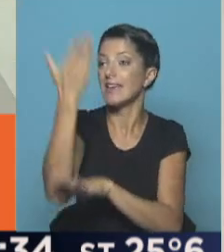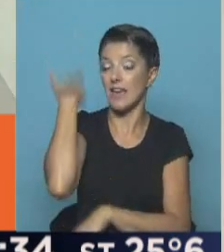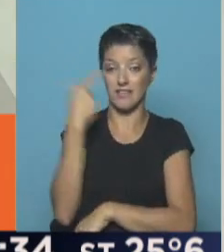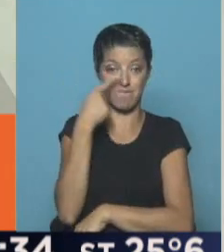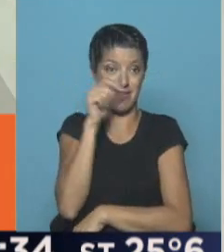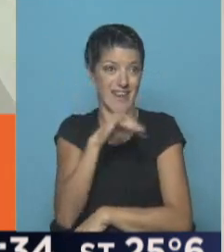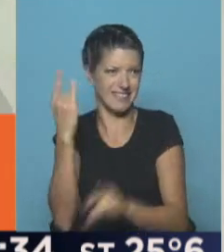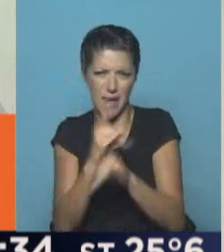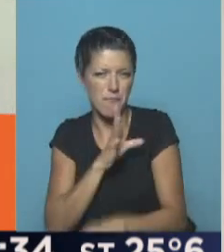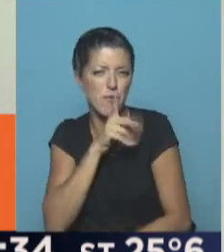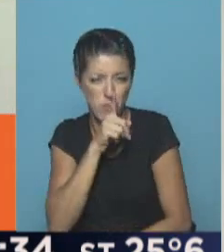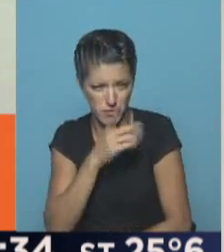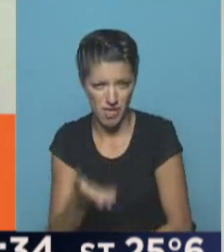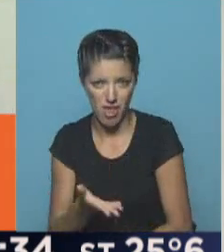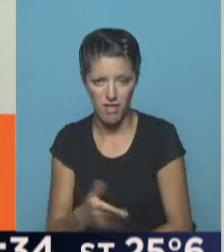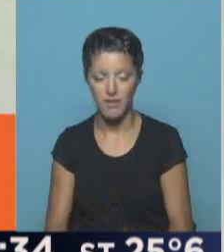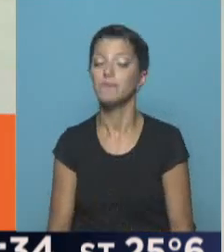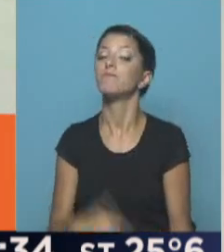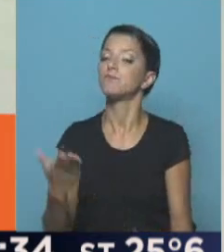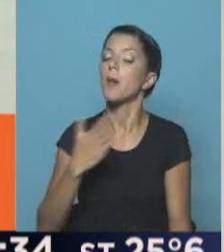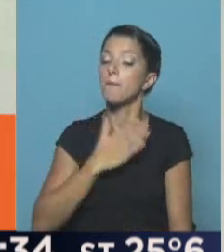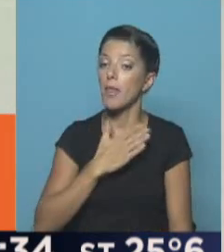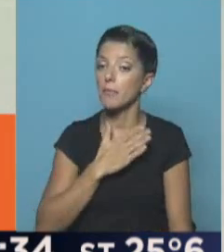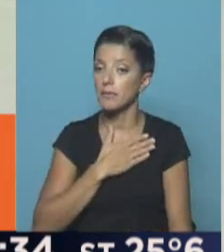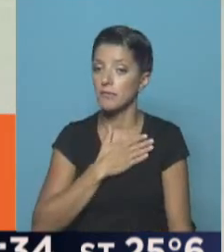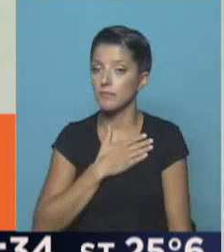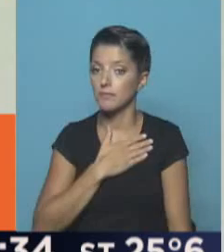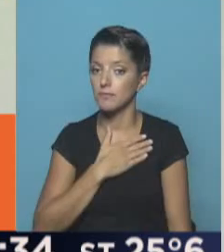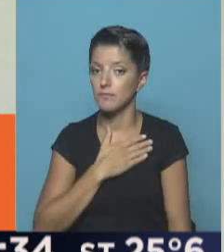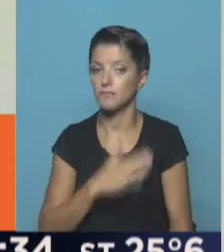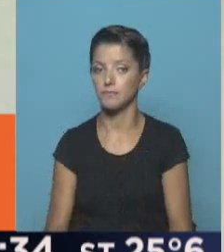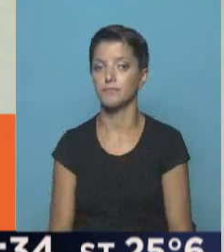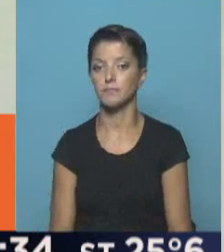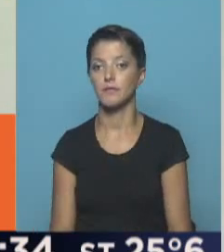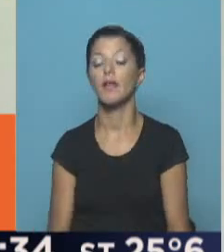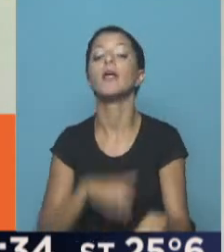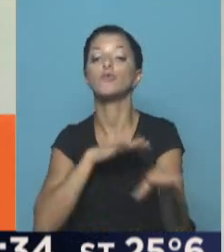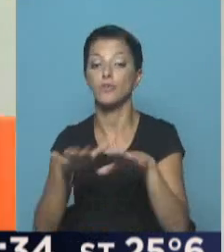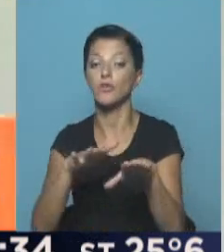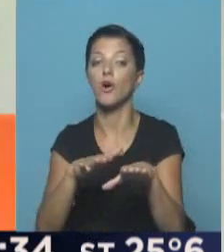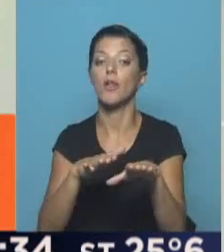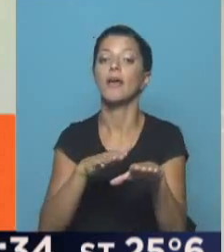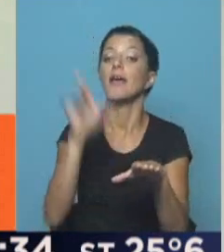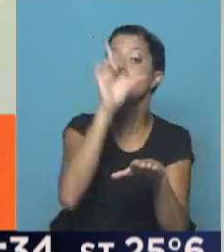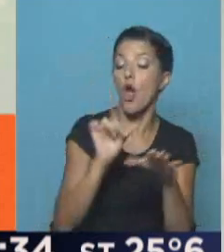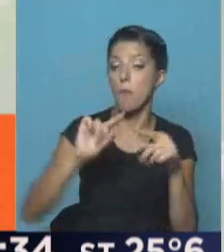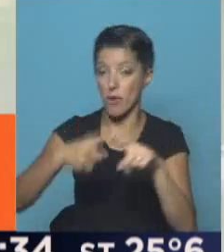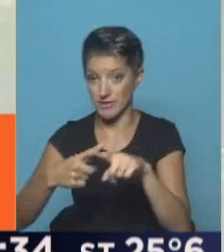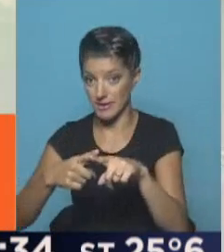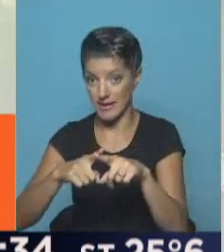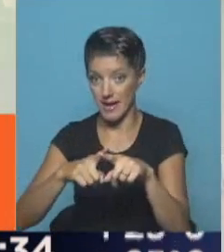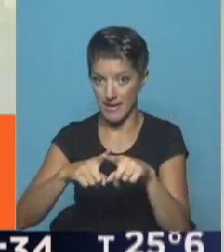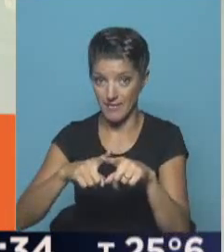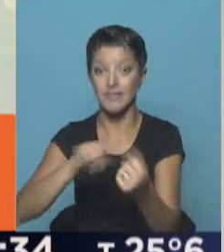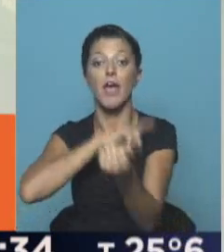Y finalmente, yo diría que hay una relación entre el establecimiento geopolítico o el reforzamiento de Rusia en